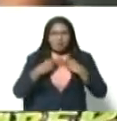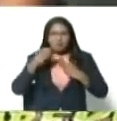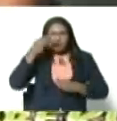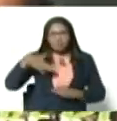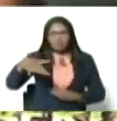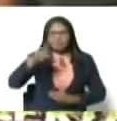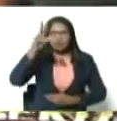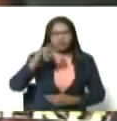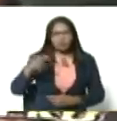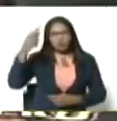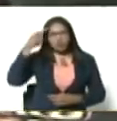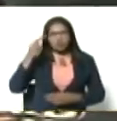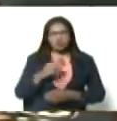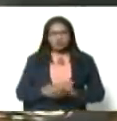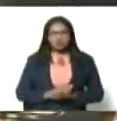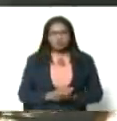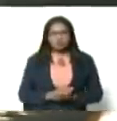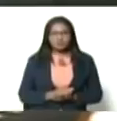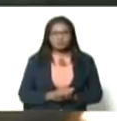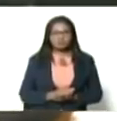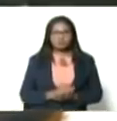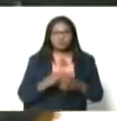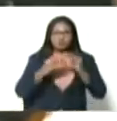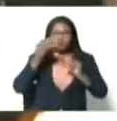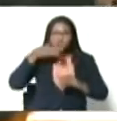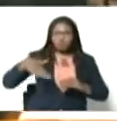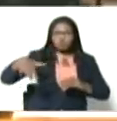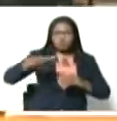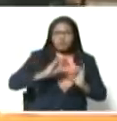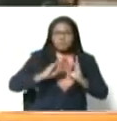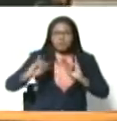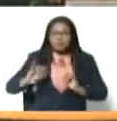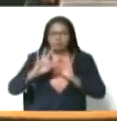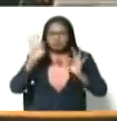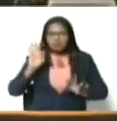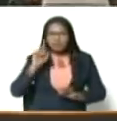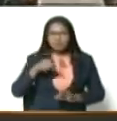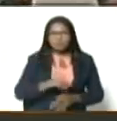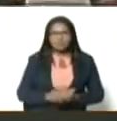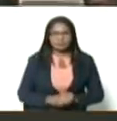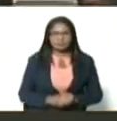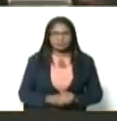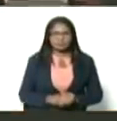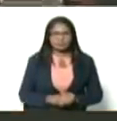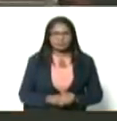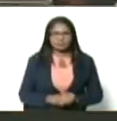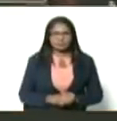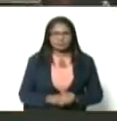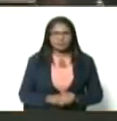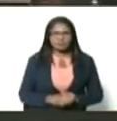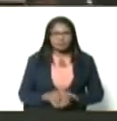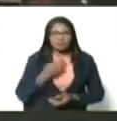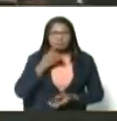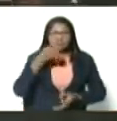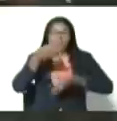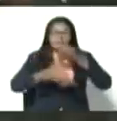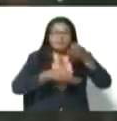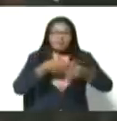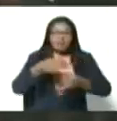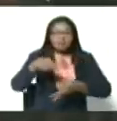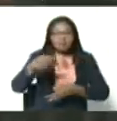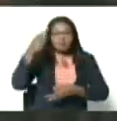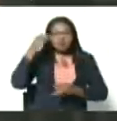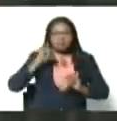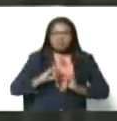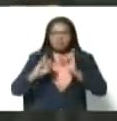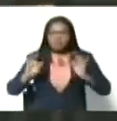la vida cotidiana de todo el pueblo. Presidente, como lo decía nuestro compañero, el día de hoy estamos